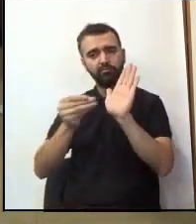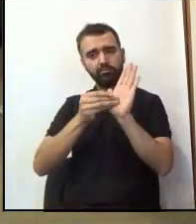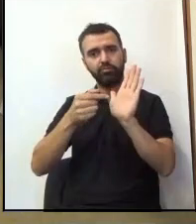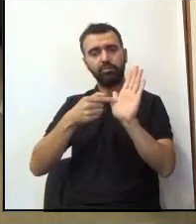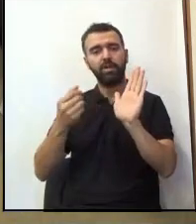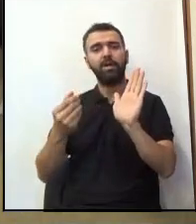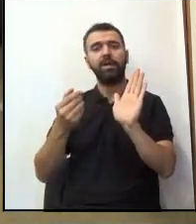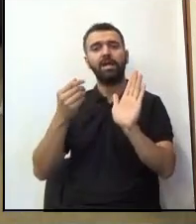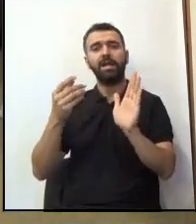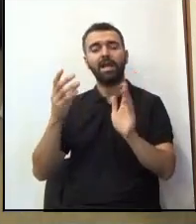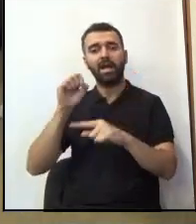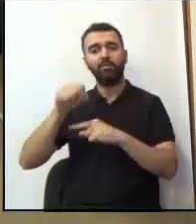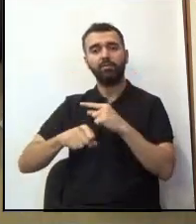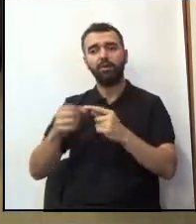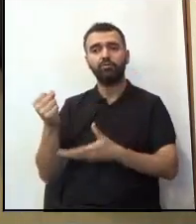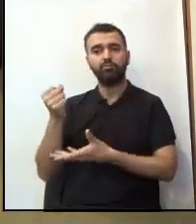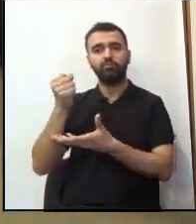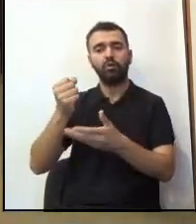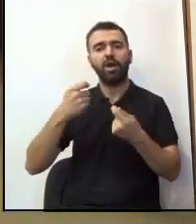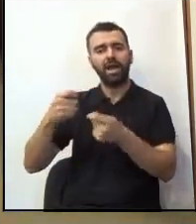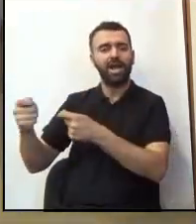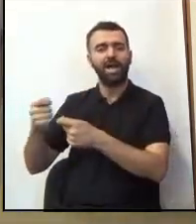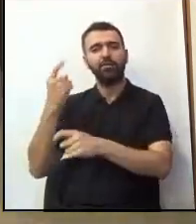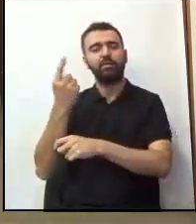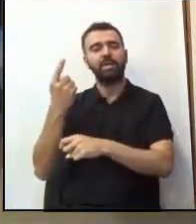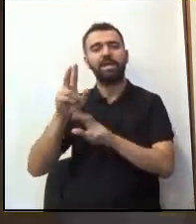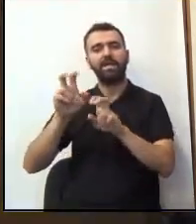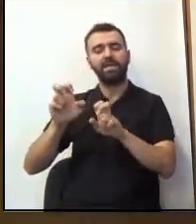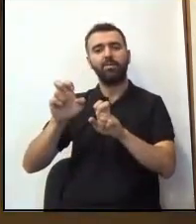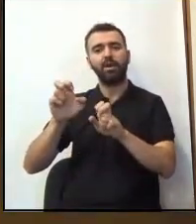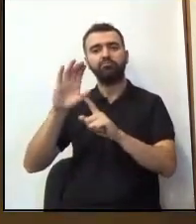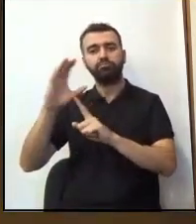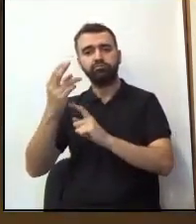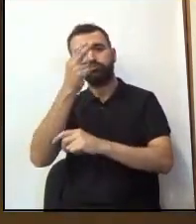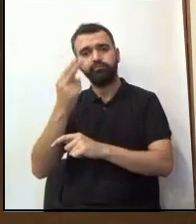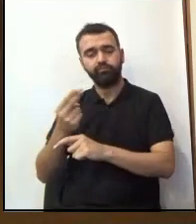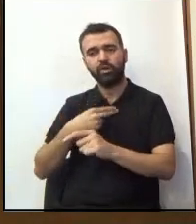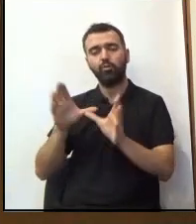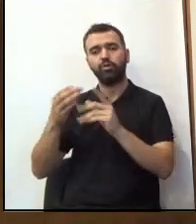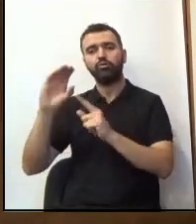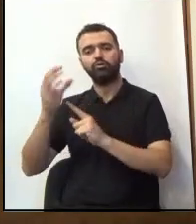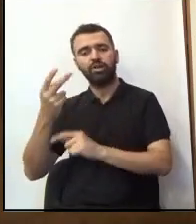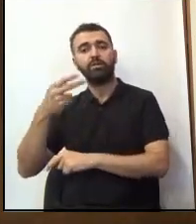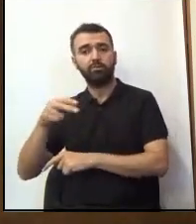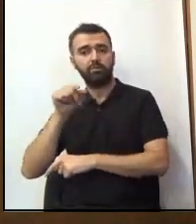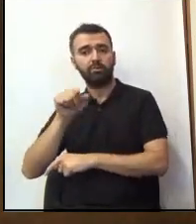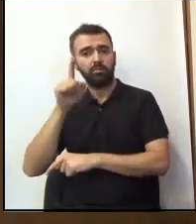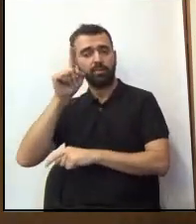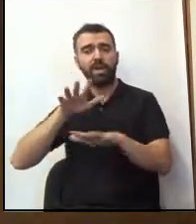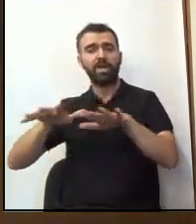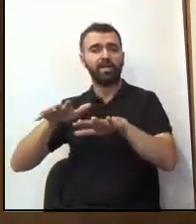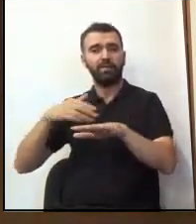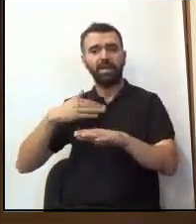es la aprobación del suplemento del programa Gastos Generales de Administración Cultural y Mediación Artística a la Corporación Cultural de Ñuñoa para las actividades